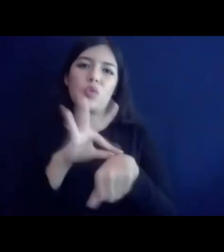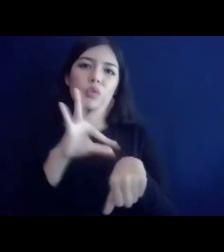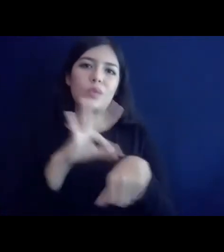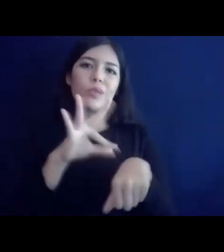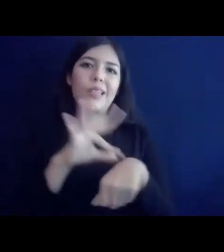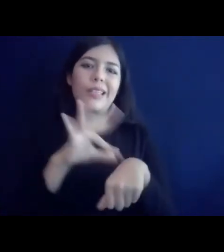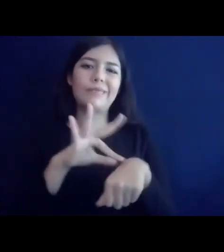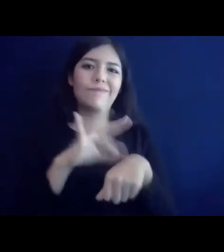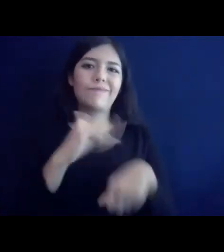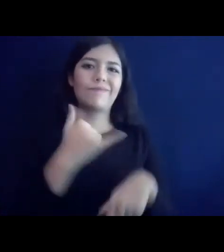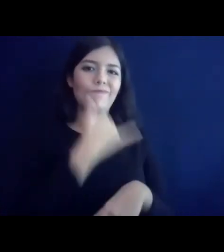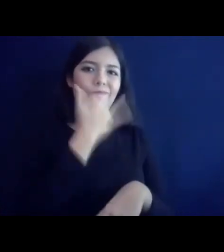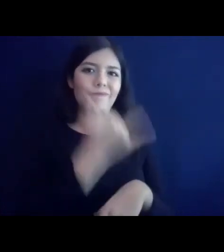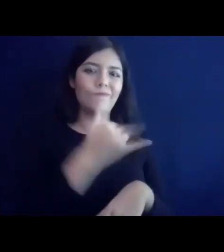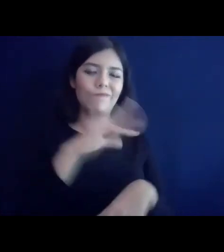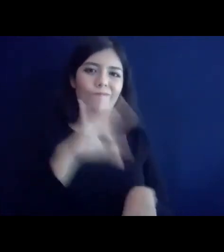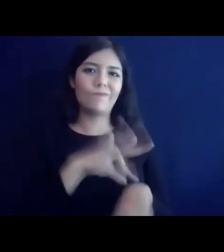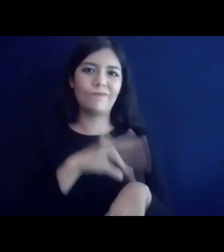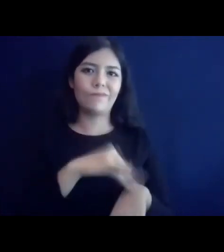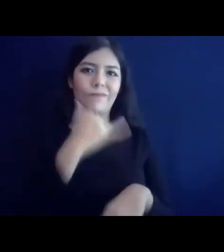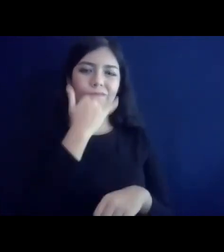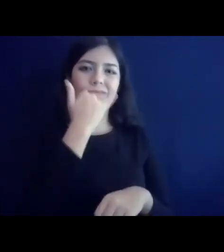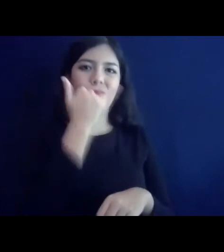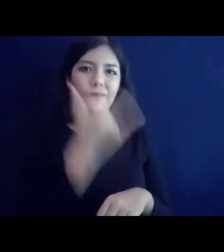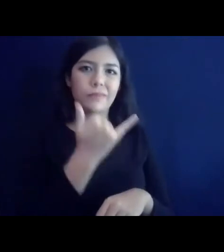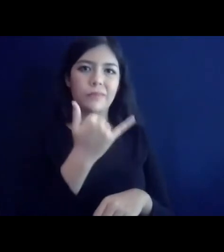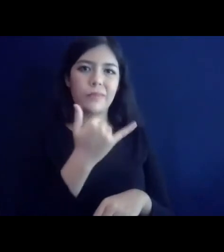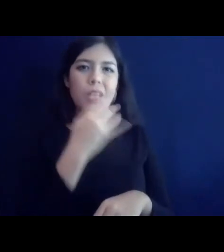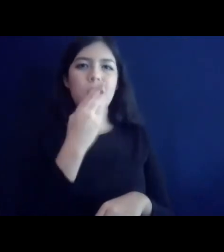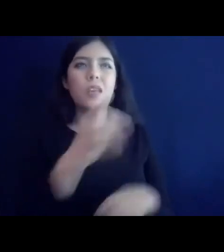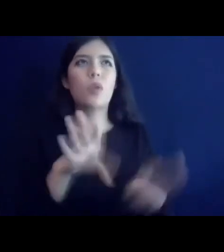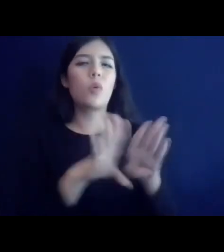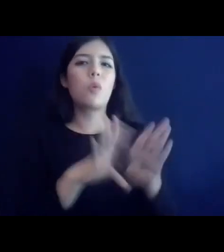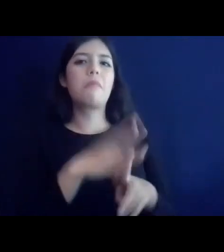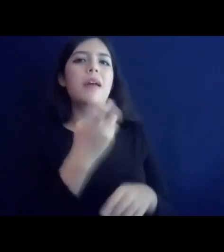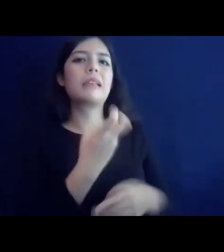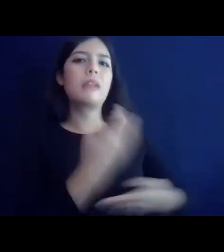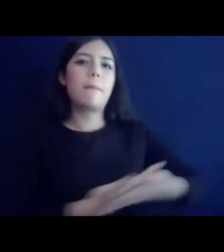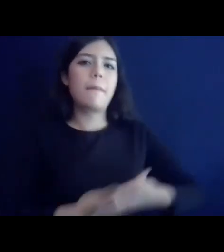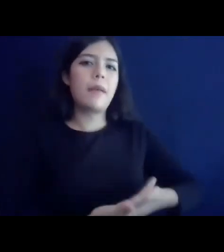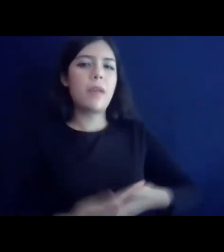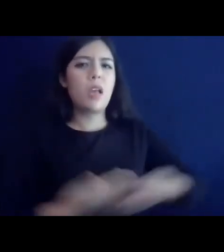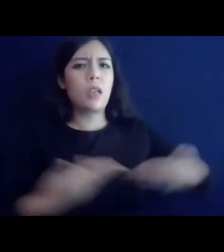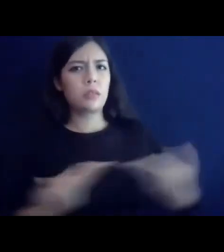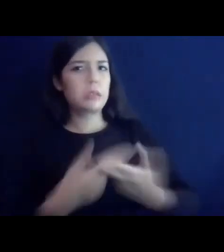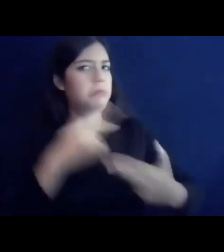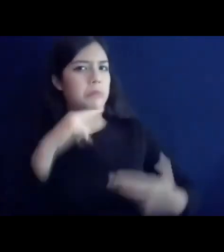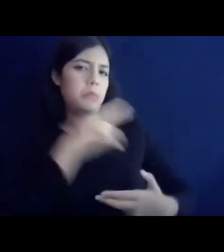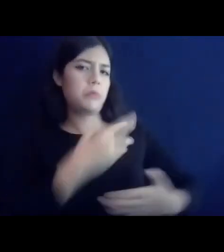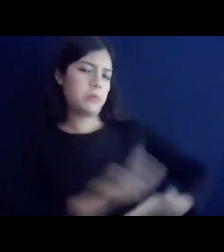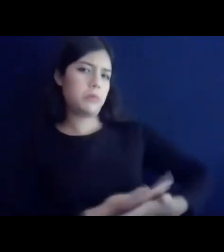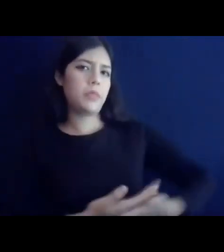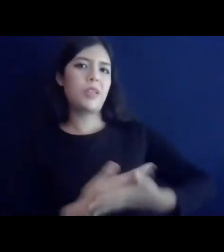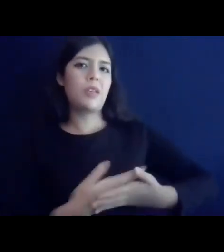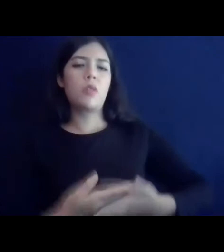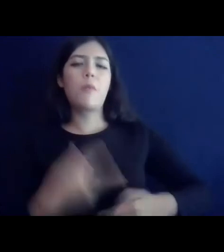Dijeron, pues ¿sabes qué? Van a ser rápido, ¿no? Va a salir rápido el niño,